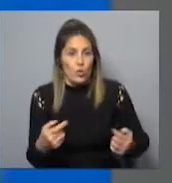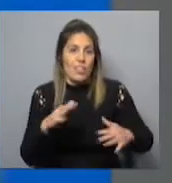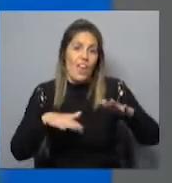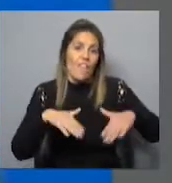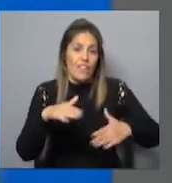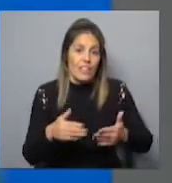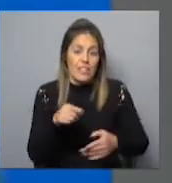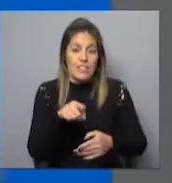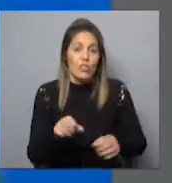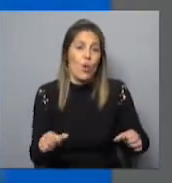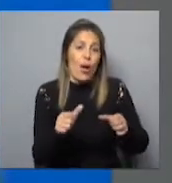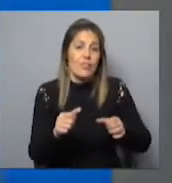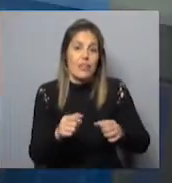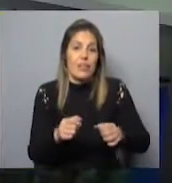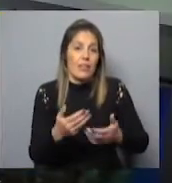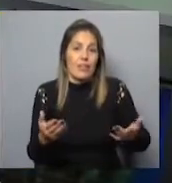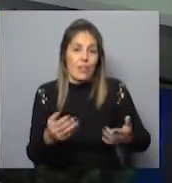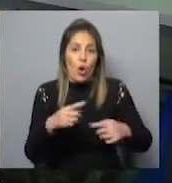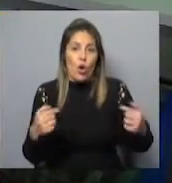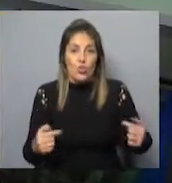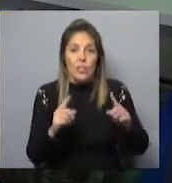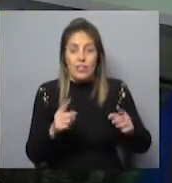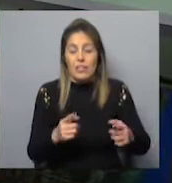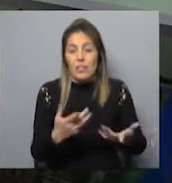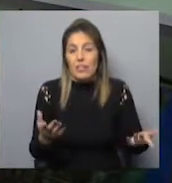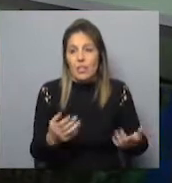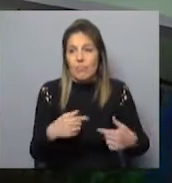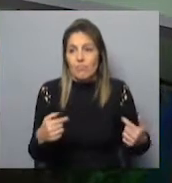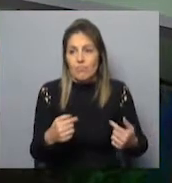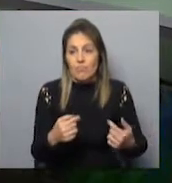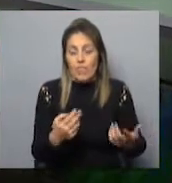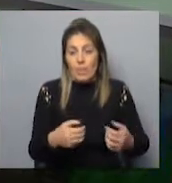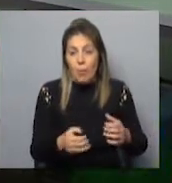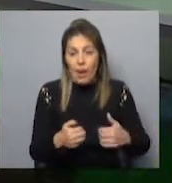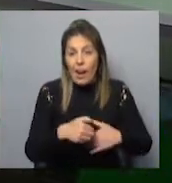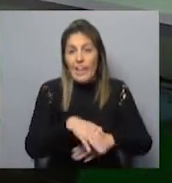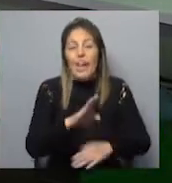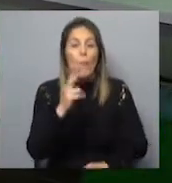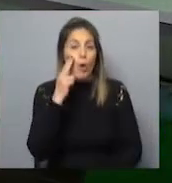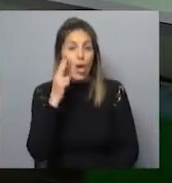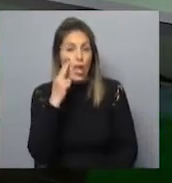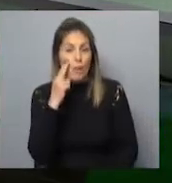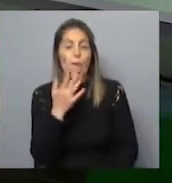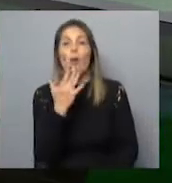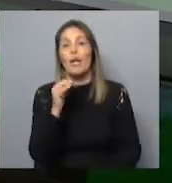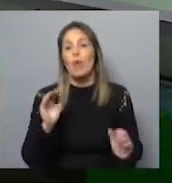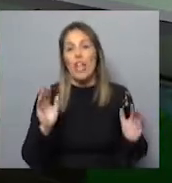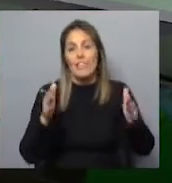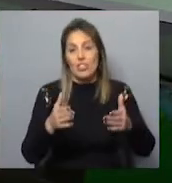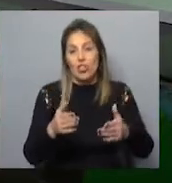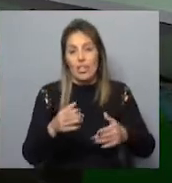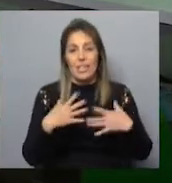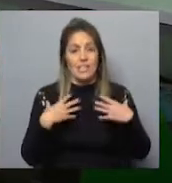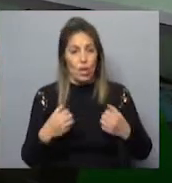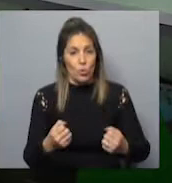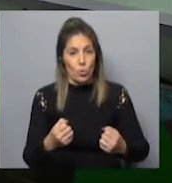veces cosas que tienen costos por ejemplo la atención en salud los tratamientos